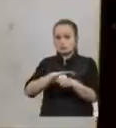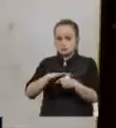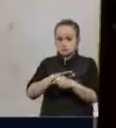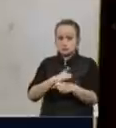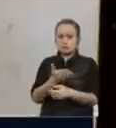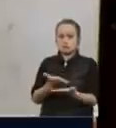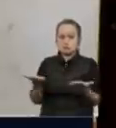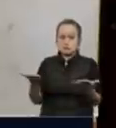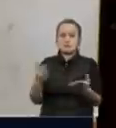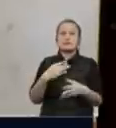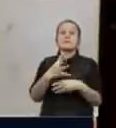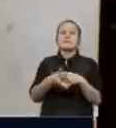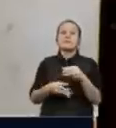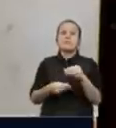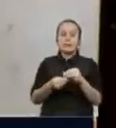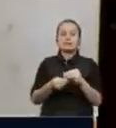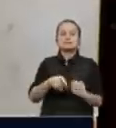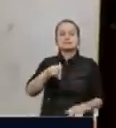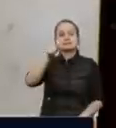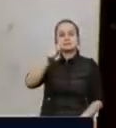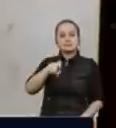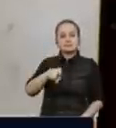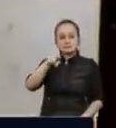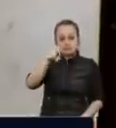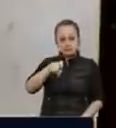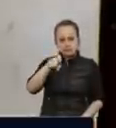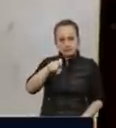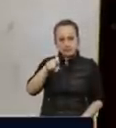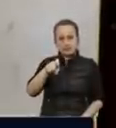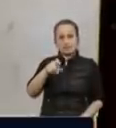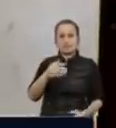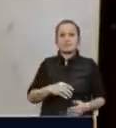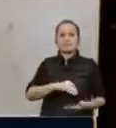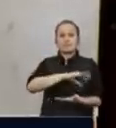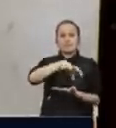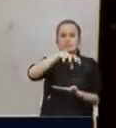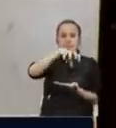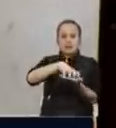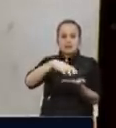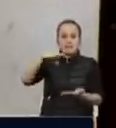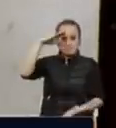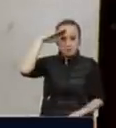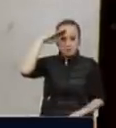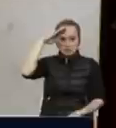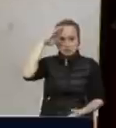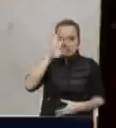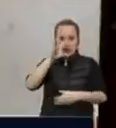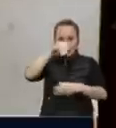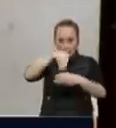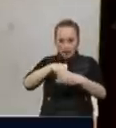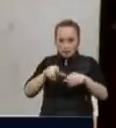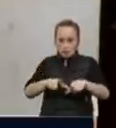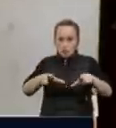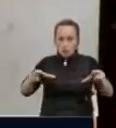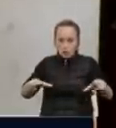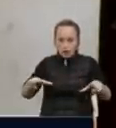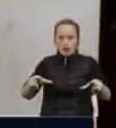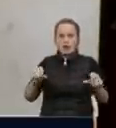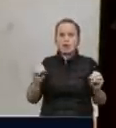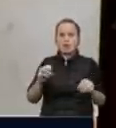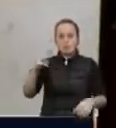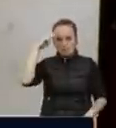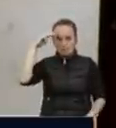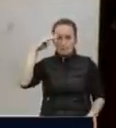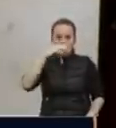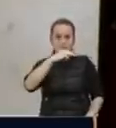también en la necesidad de que las estaciones de policía no sean destinadas como sitios, ni las